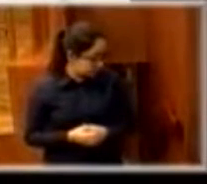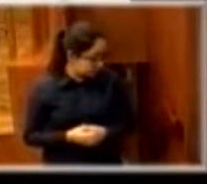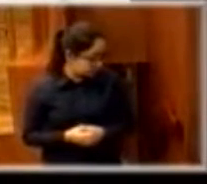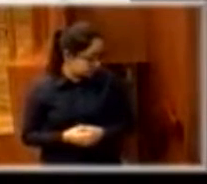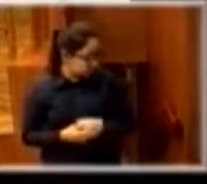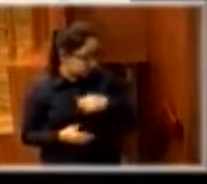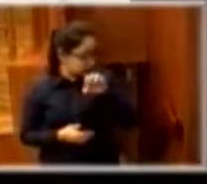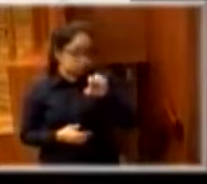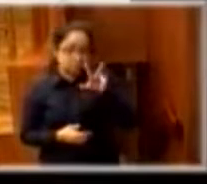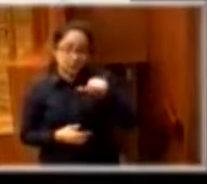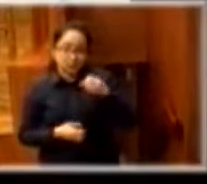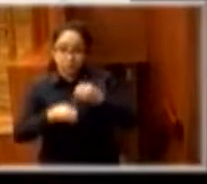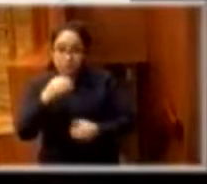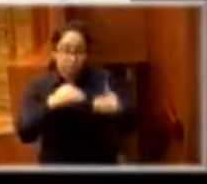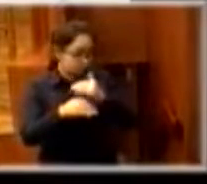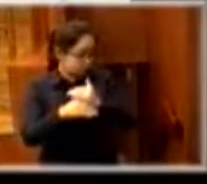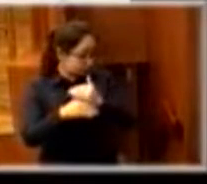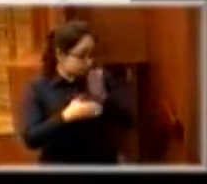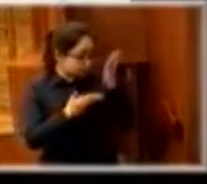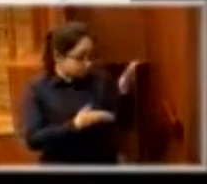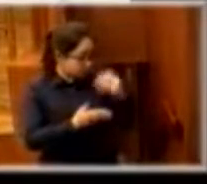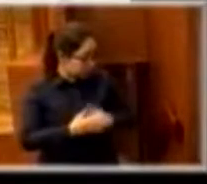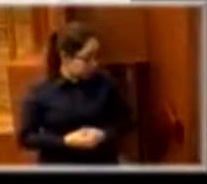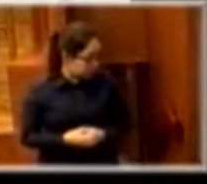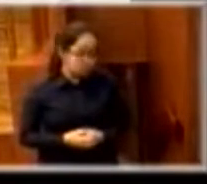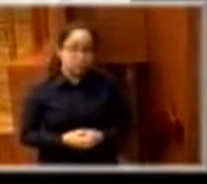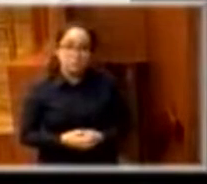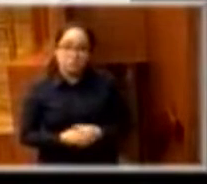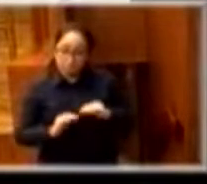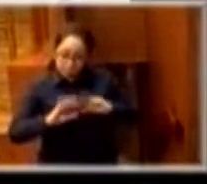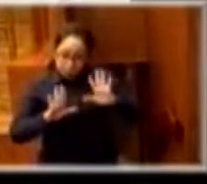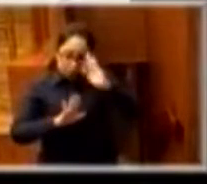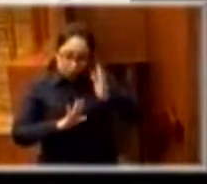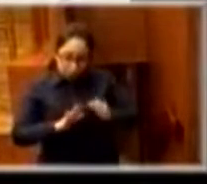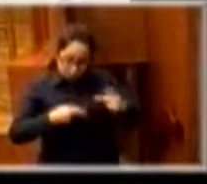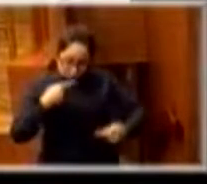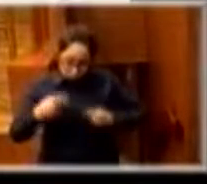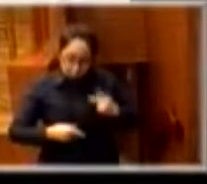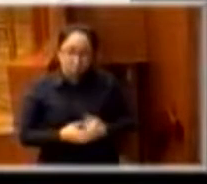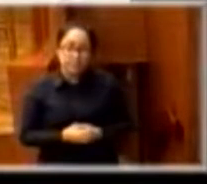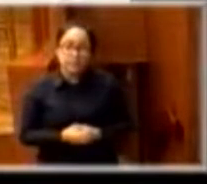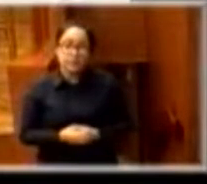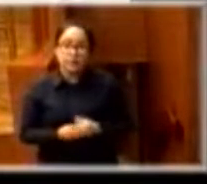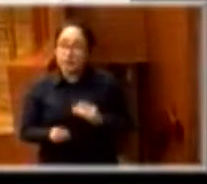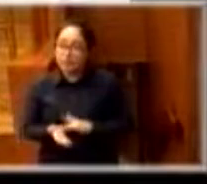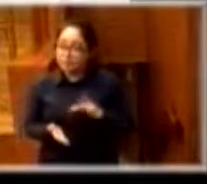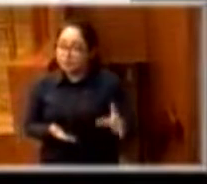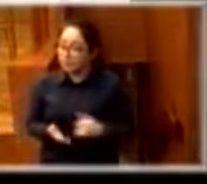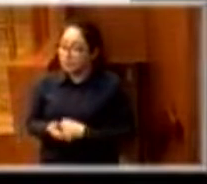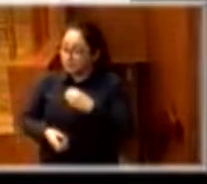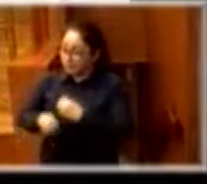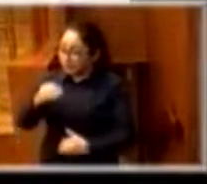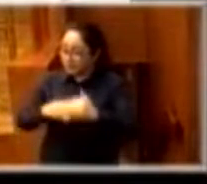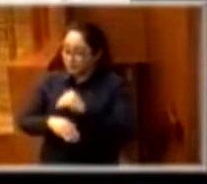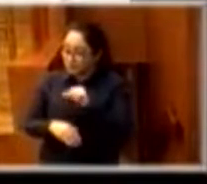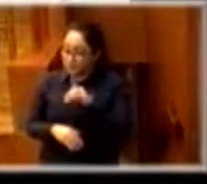Magistrada Eva Barrientos Cepeda, ponente en el asunto de cuenta. A favor de mi consulta. Gracias. Magistrado